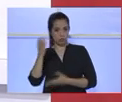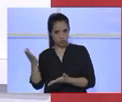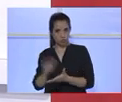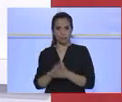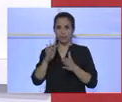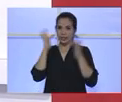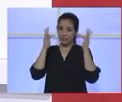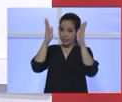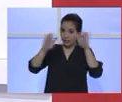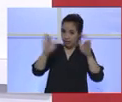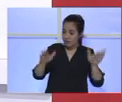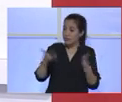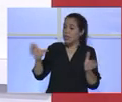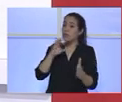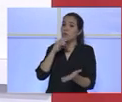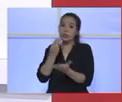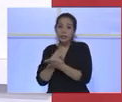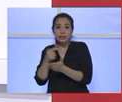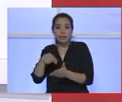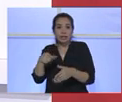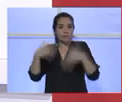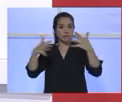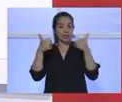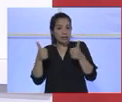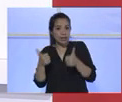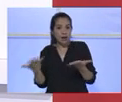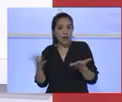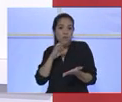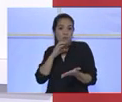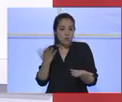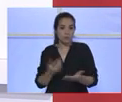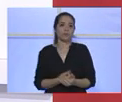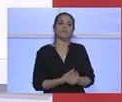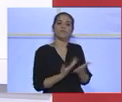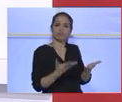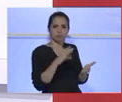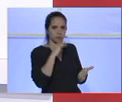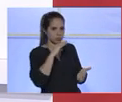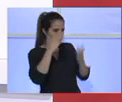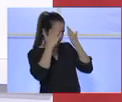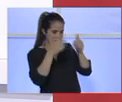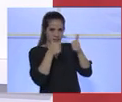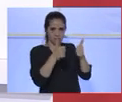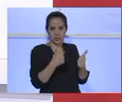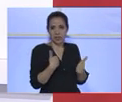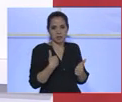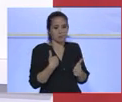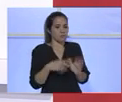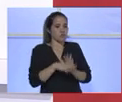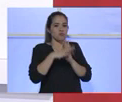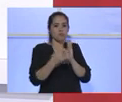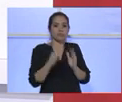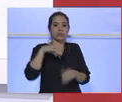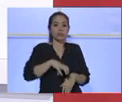fiestas? Buenas tardes, Jenny. Muy bien, contento de haber cumplido con los objetivos institucionales. Yo creo que tuvimos